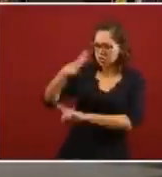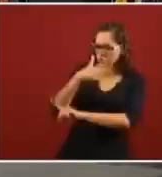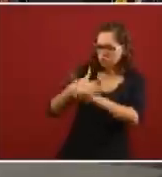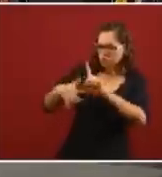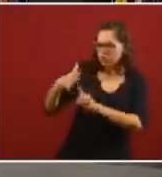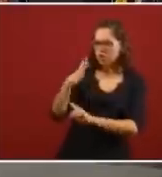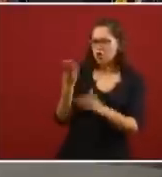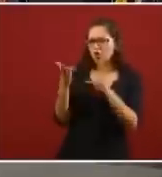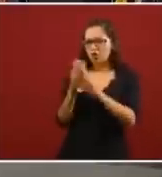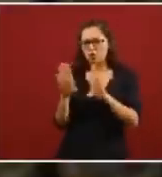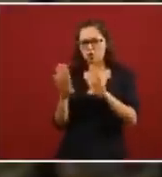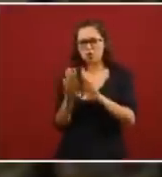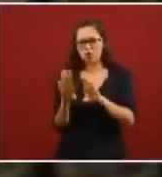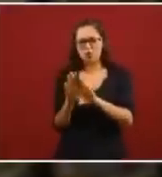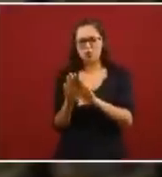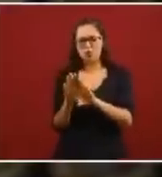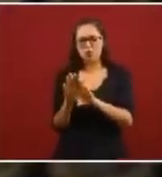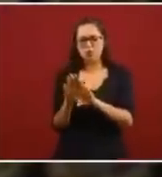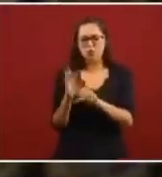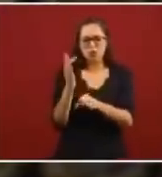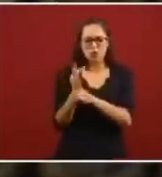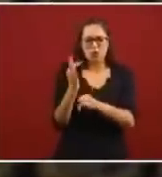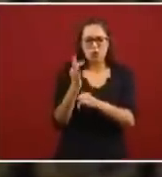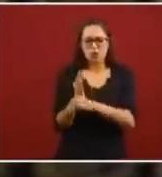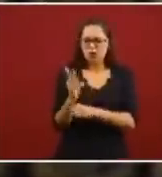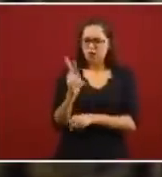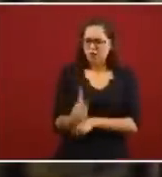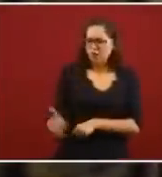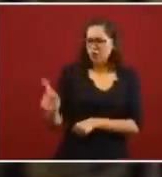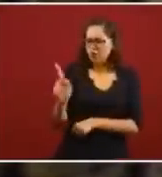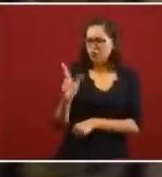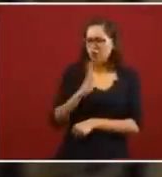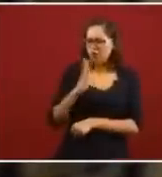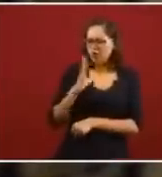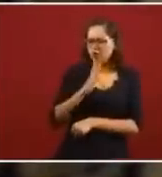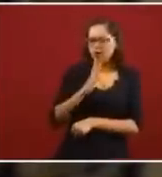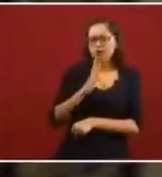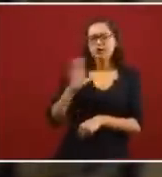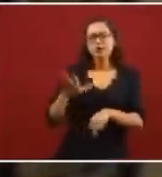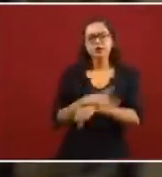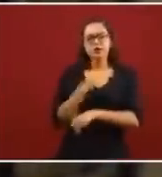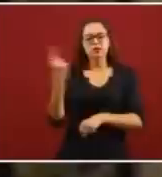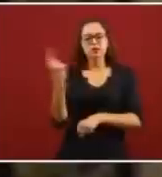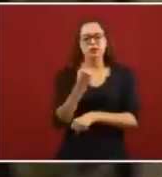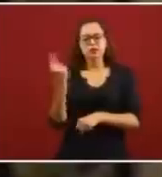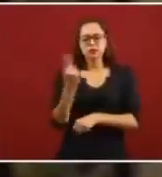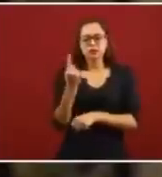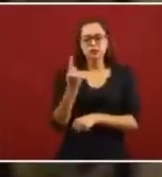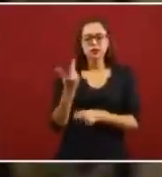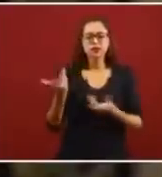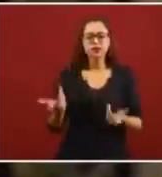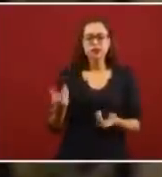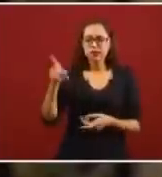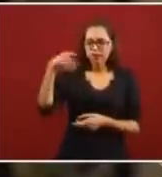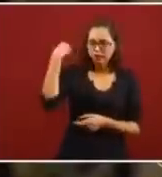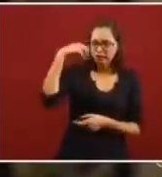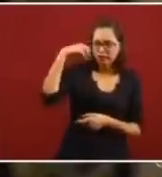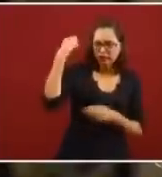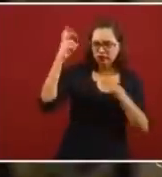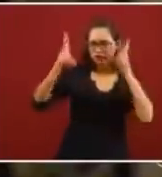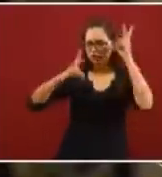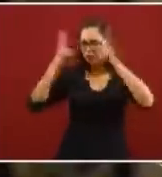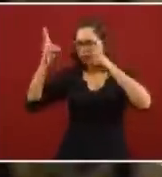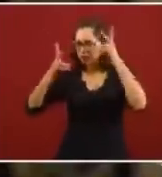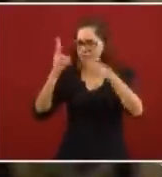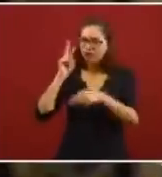sociales que tienen en este momento los pueblos, porque lo que se ve en las recientes visitas en Oaxaca es